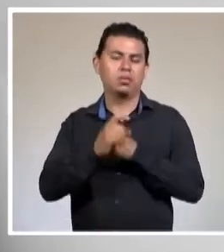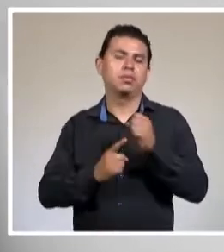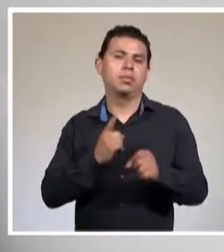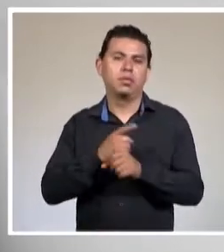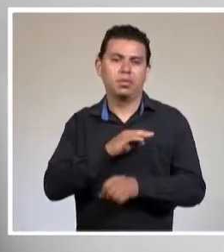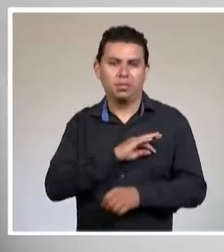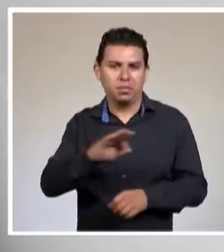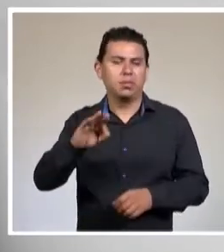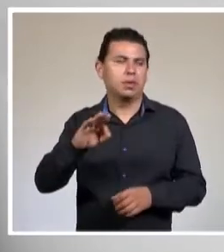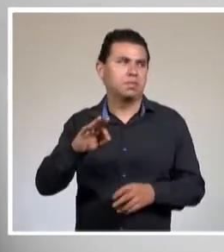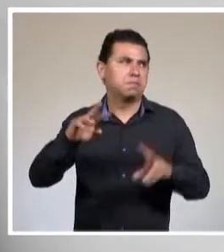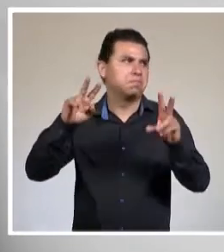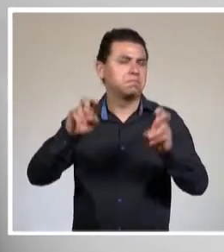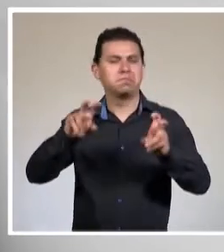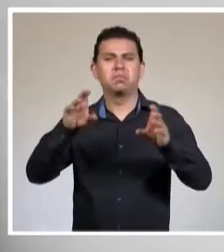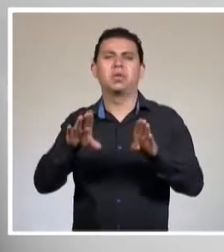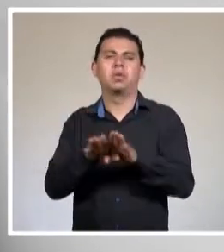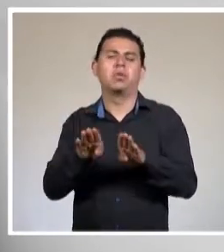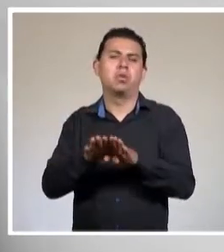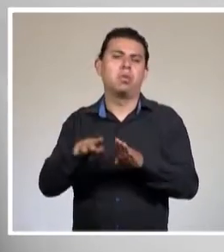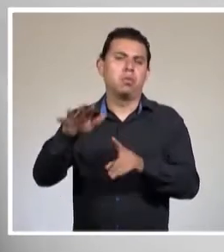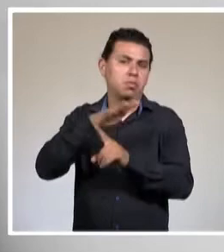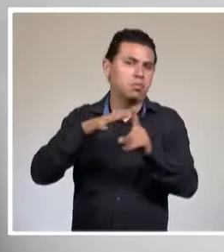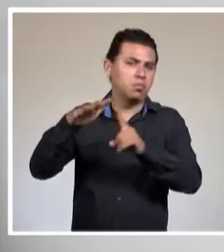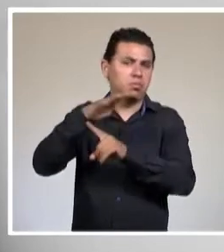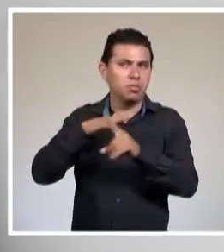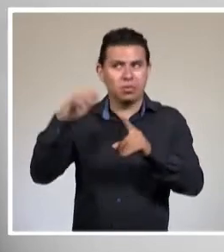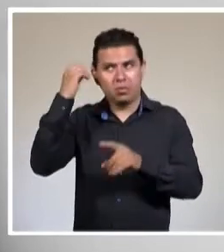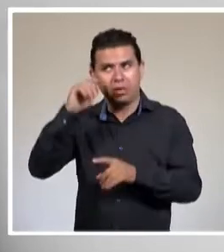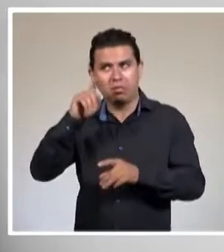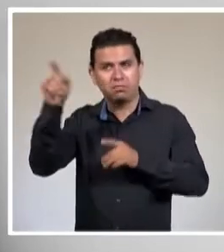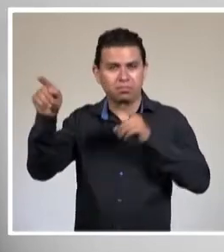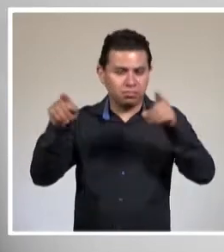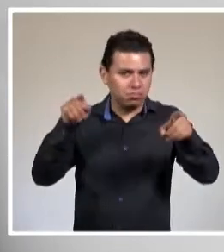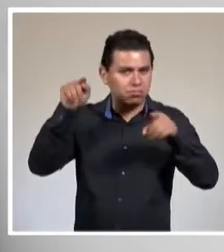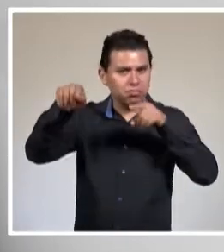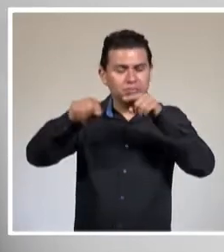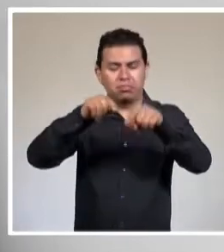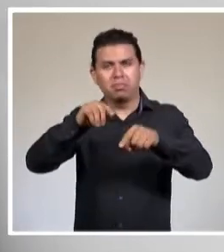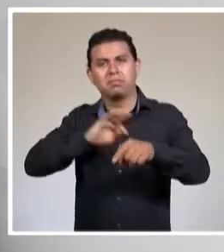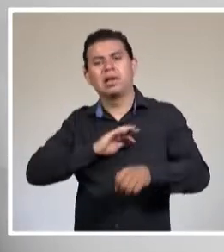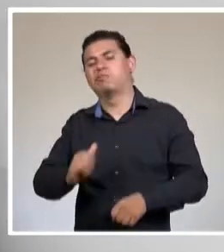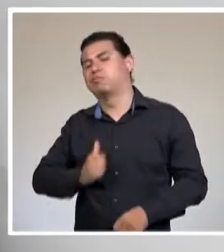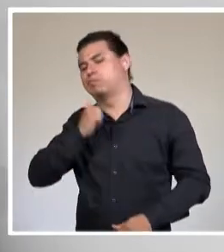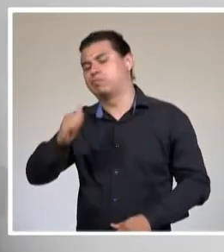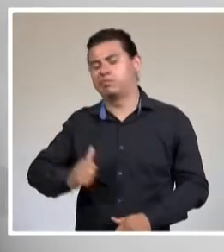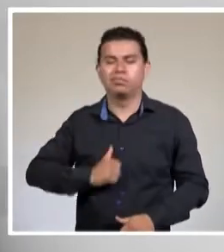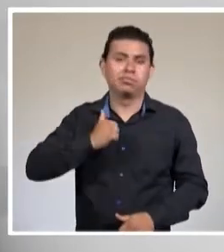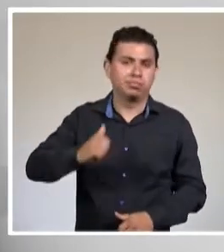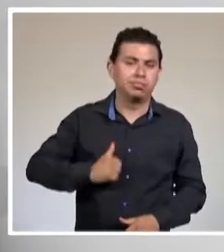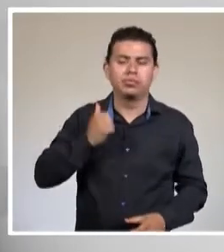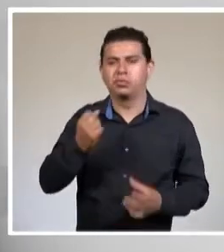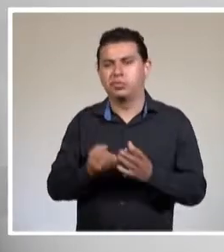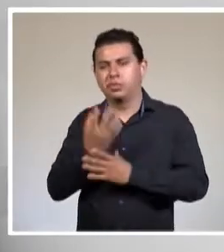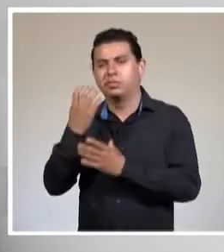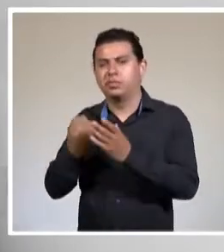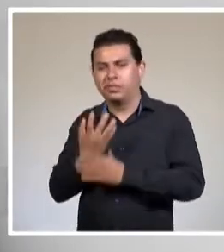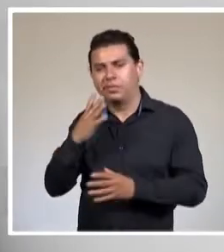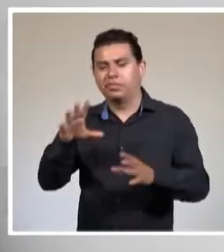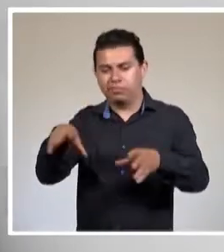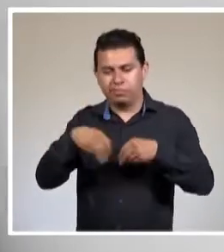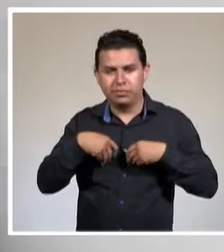para documentar la forma en que las comunidades oaxaqueñas buscan apropiarse de estas tecnologías y